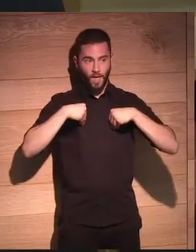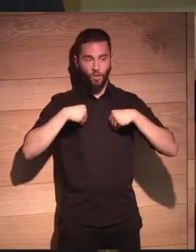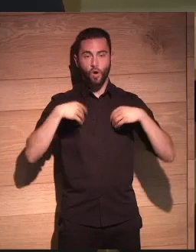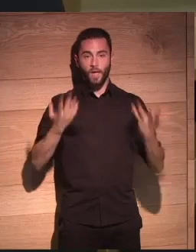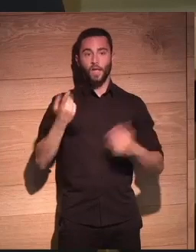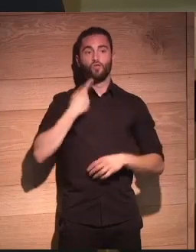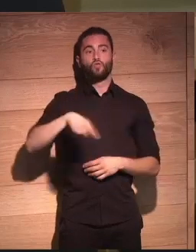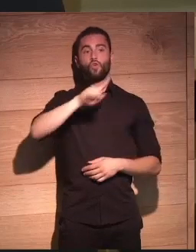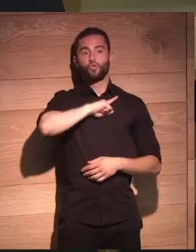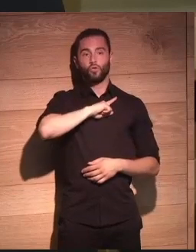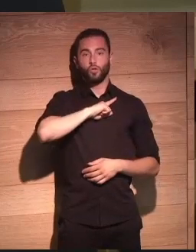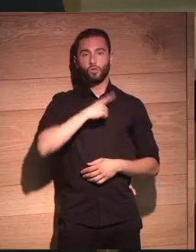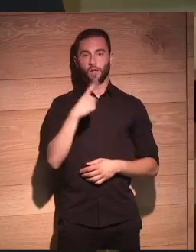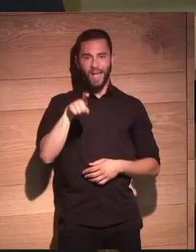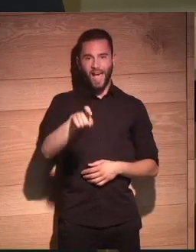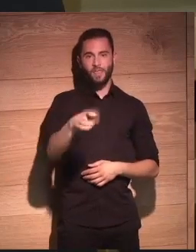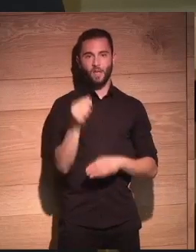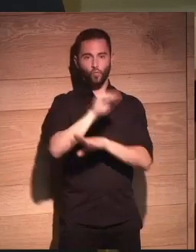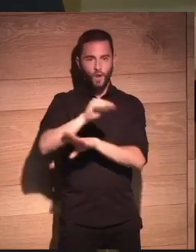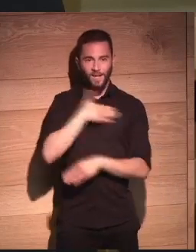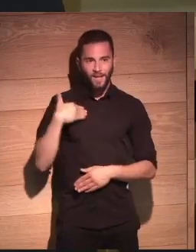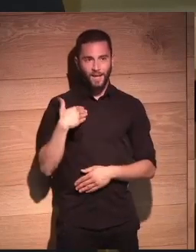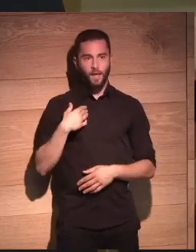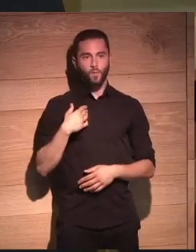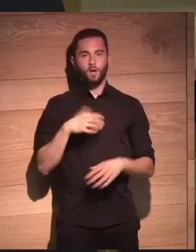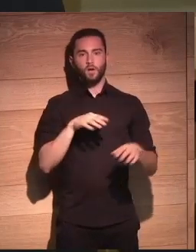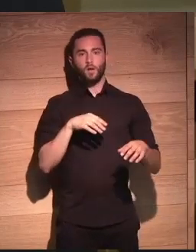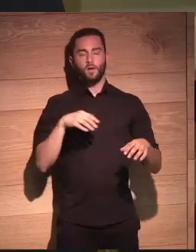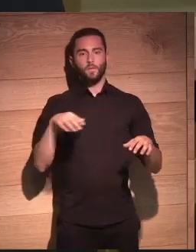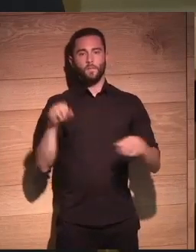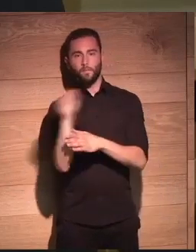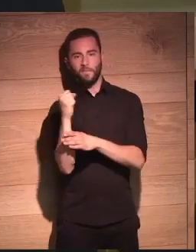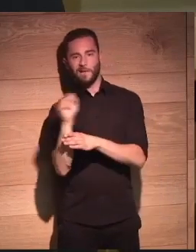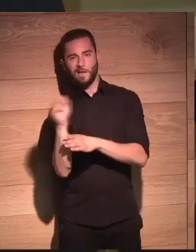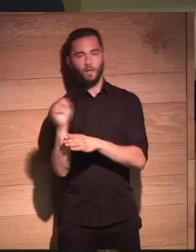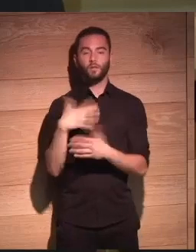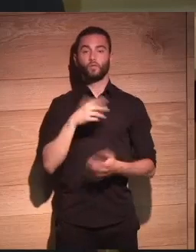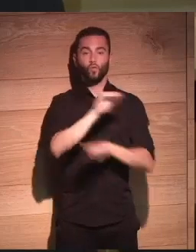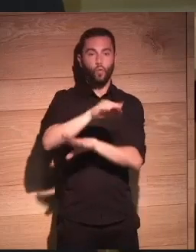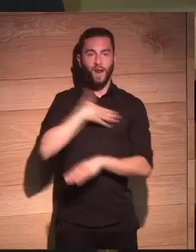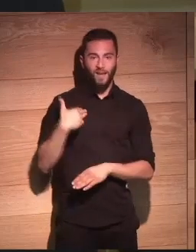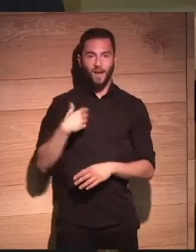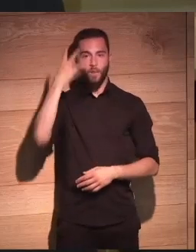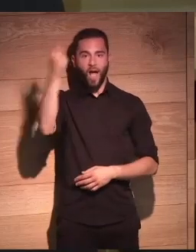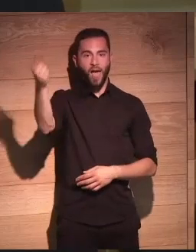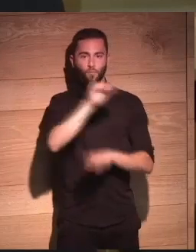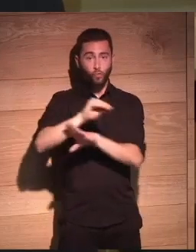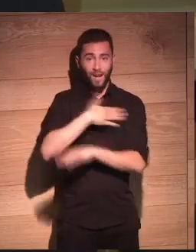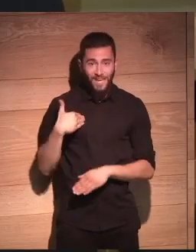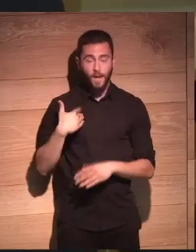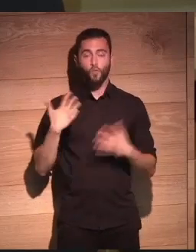cuando nosotros queremos curar el cáncer, queremos curar Parkinson, queremos curar Alzheimer y todas las enfermedades, entre las